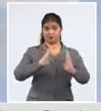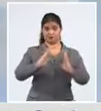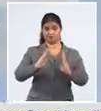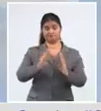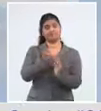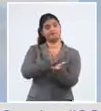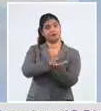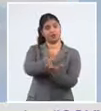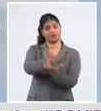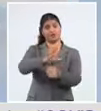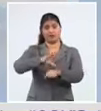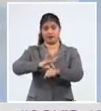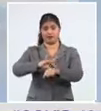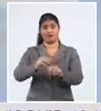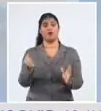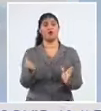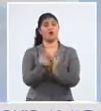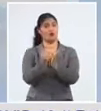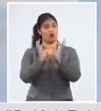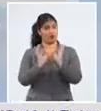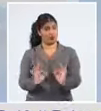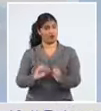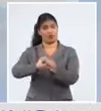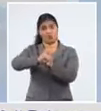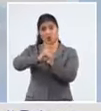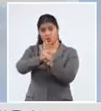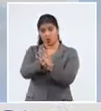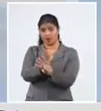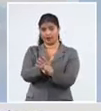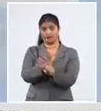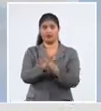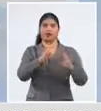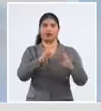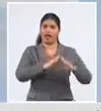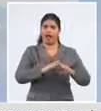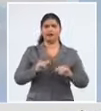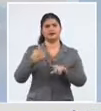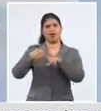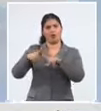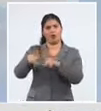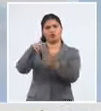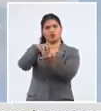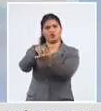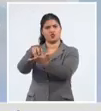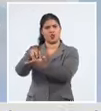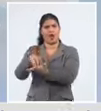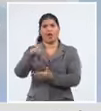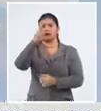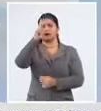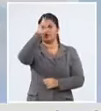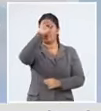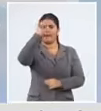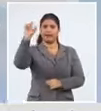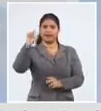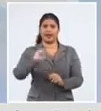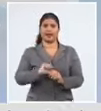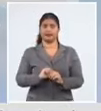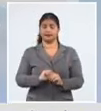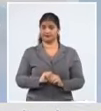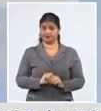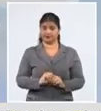confirmados, ingresados en hospitales, en sus casas, en algunos casos, los de menos riesgo,